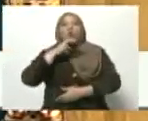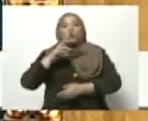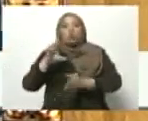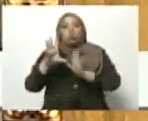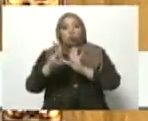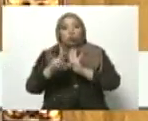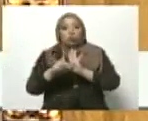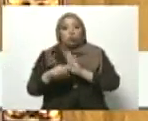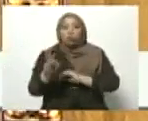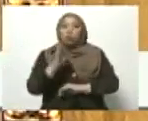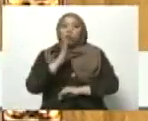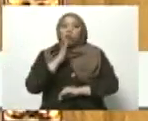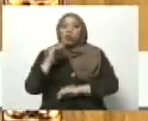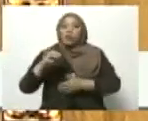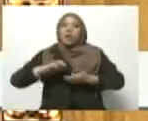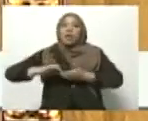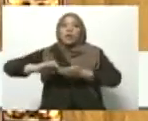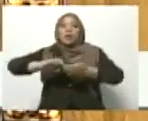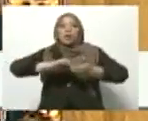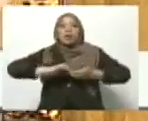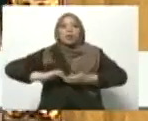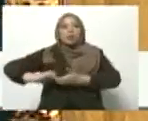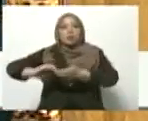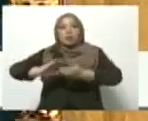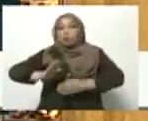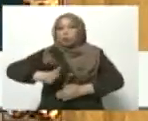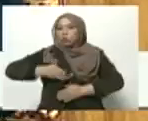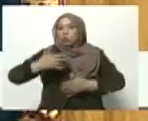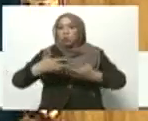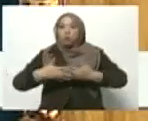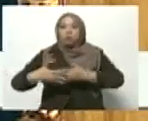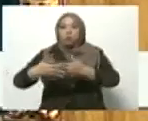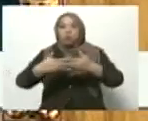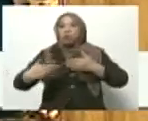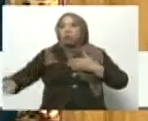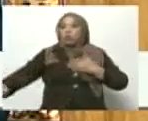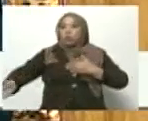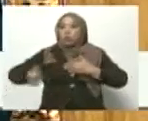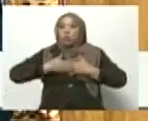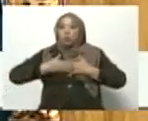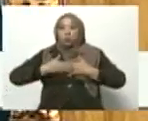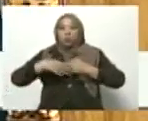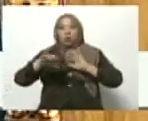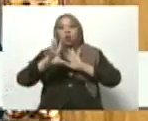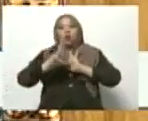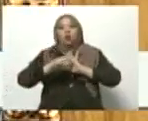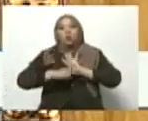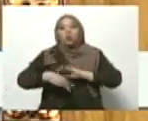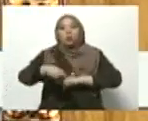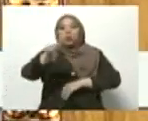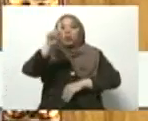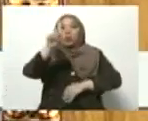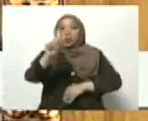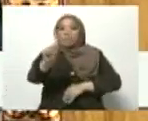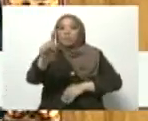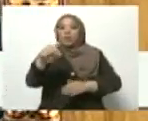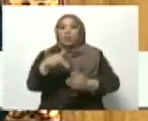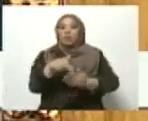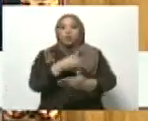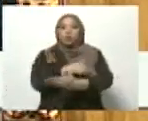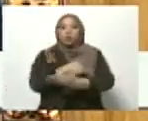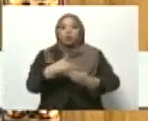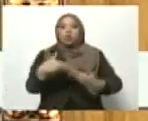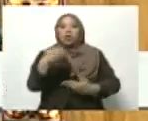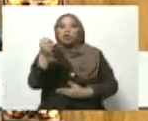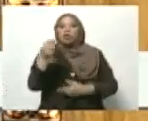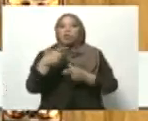el Banco de Inglaterra de Londres. No se lo voy a dar, está bloqueado y todavía lo tienen, se lo robaron, 1.200 millones de dólares en oro. La idea